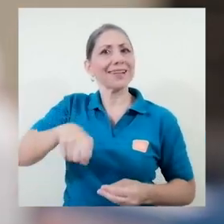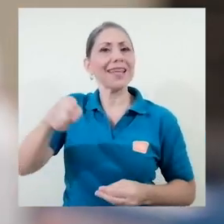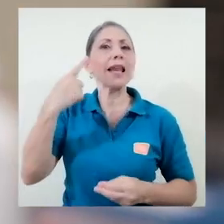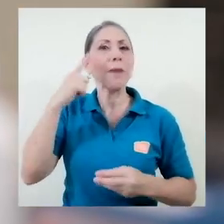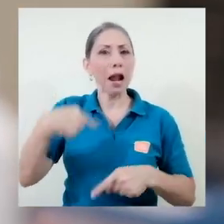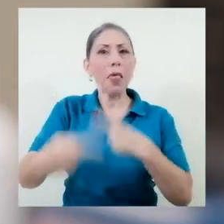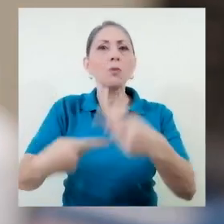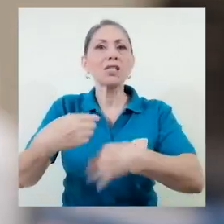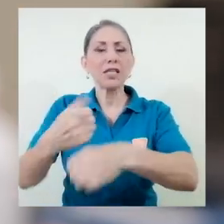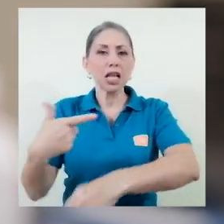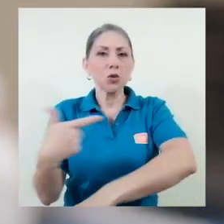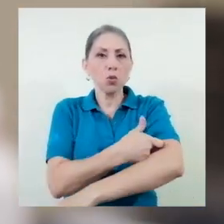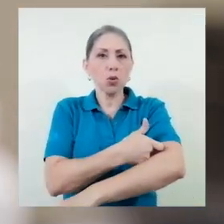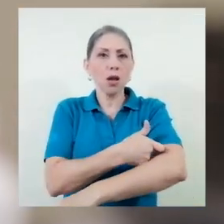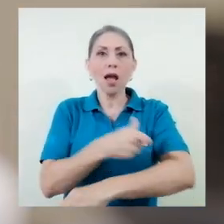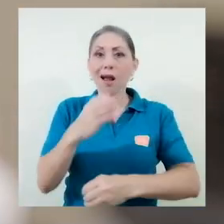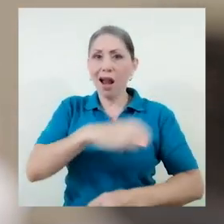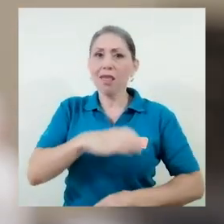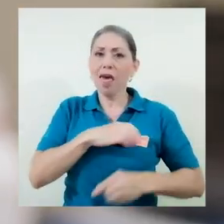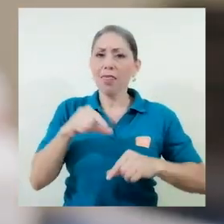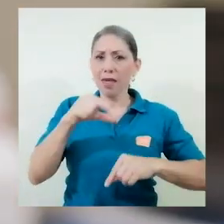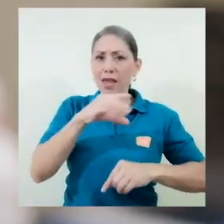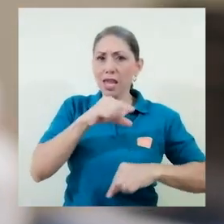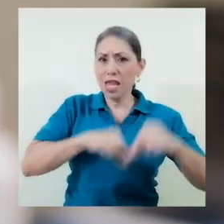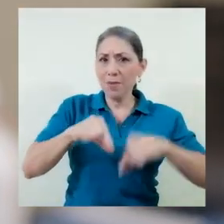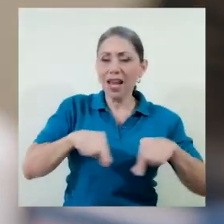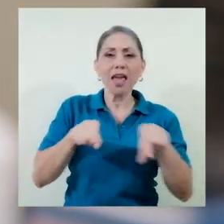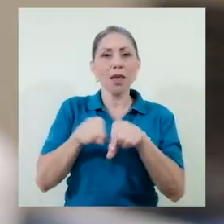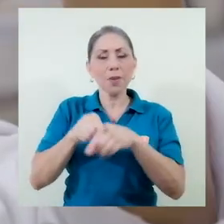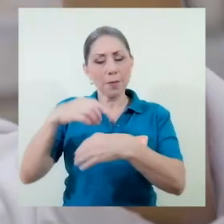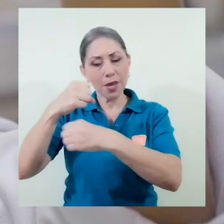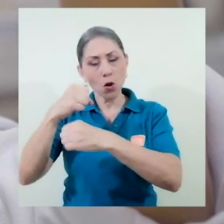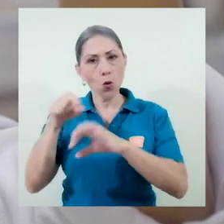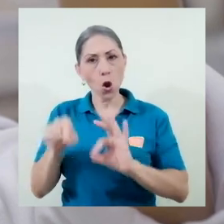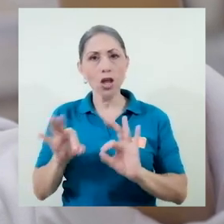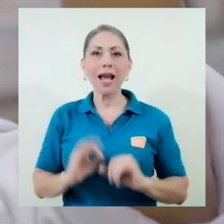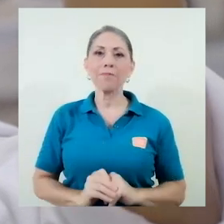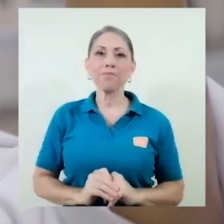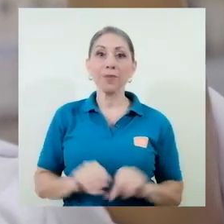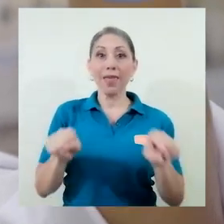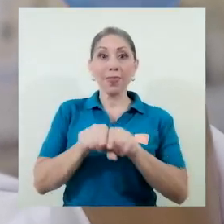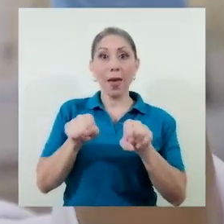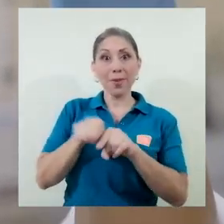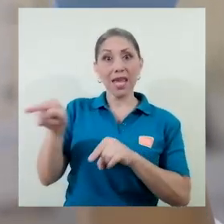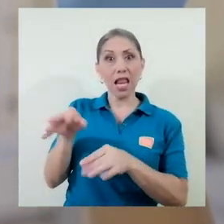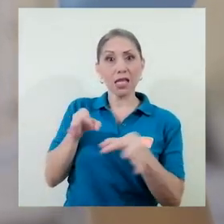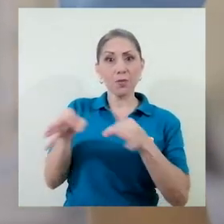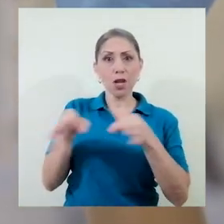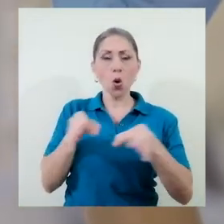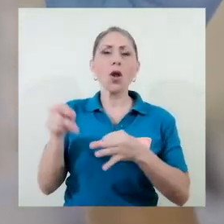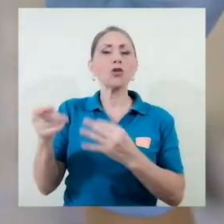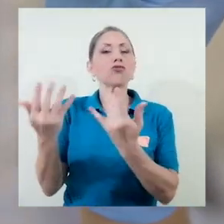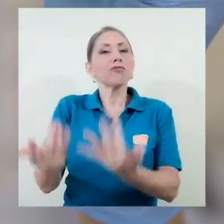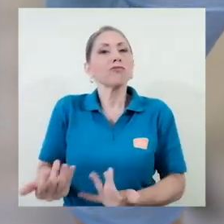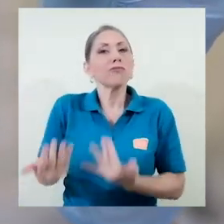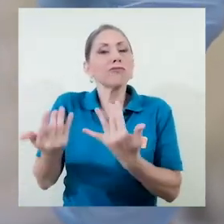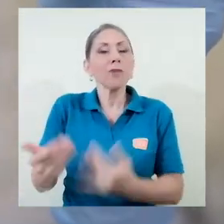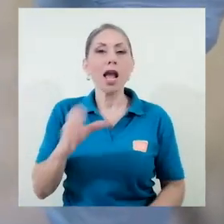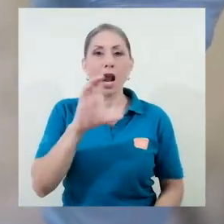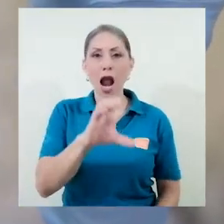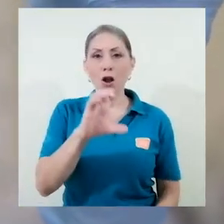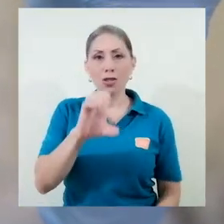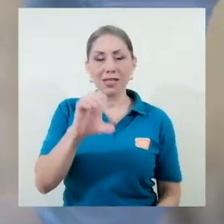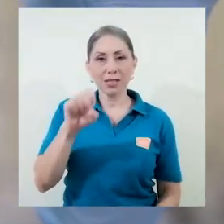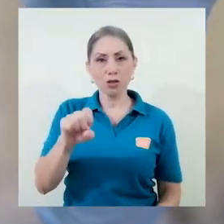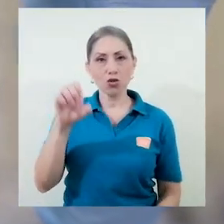inyectable en términos de calidad química, calidad microbiológica. Por otra parte, también especificó que están a la espera de que la